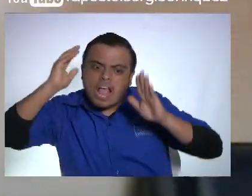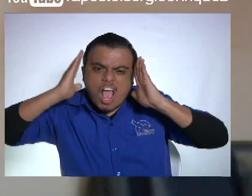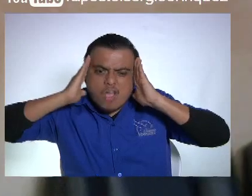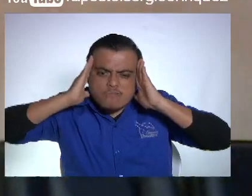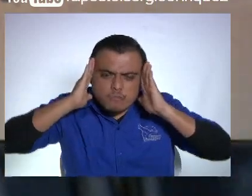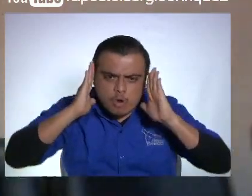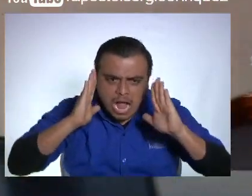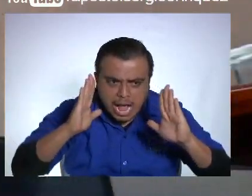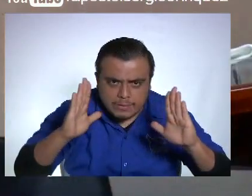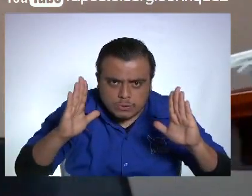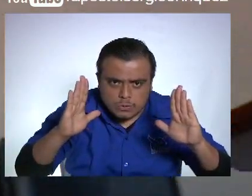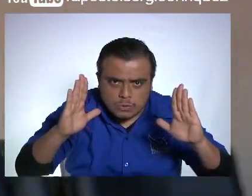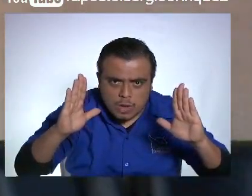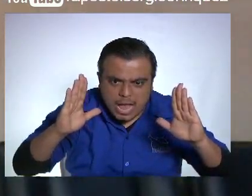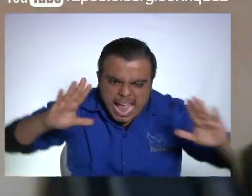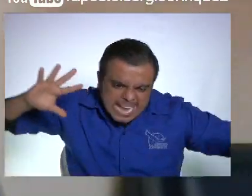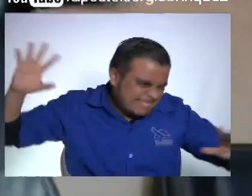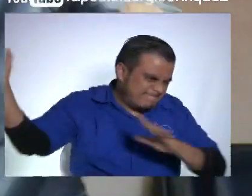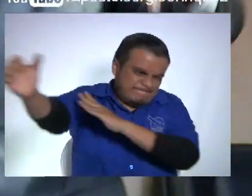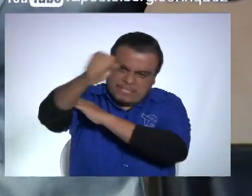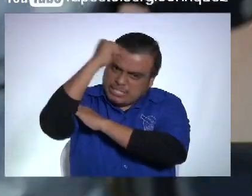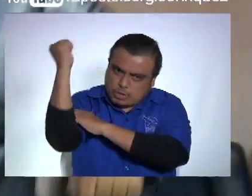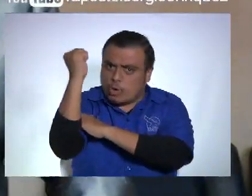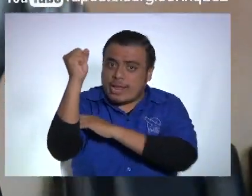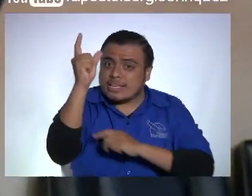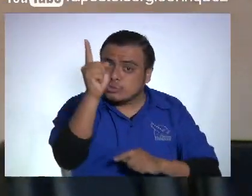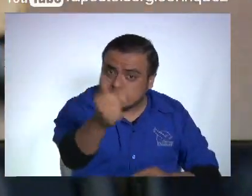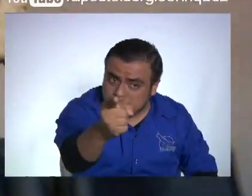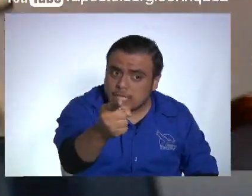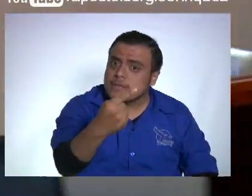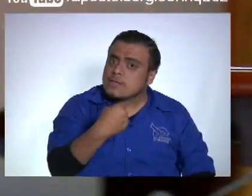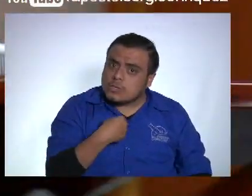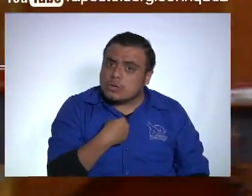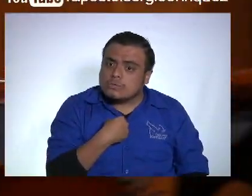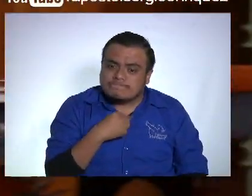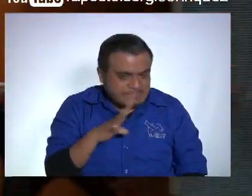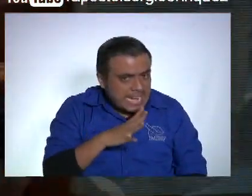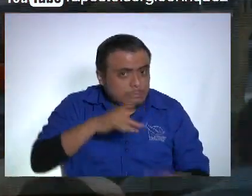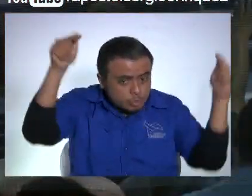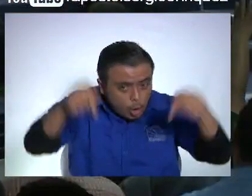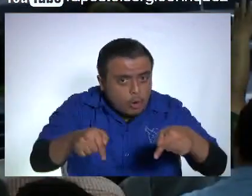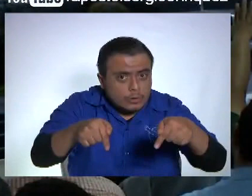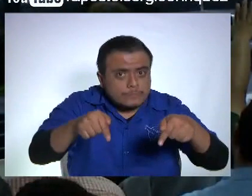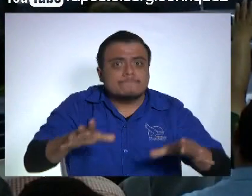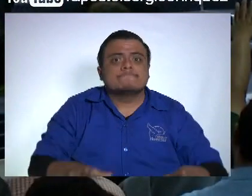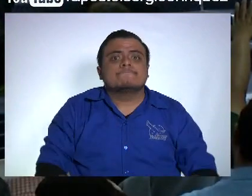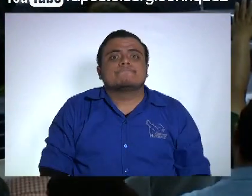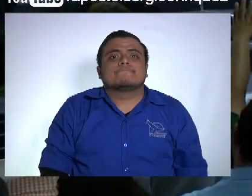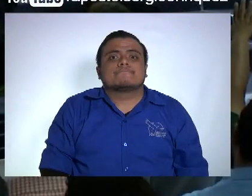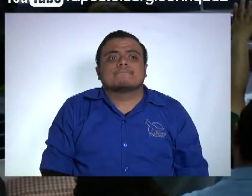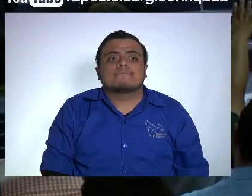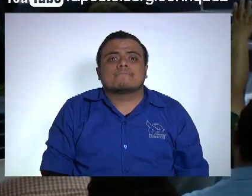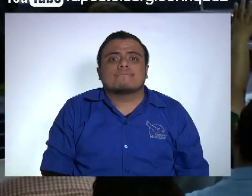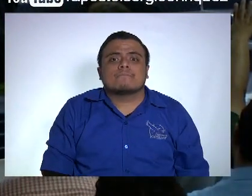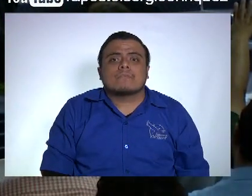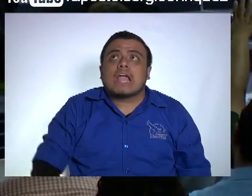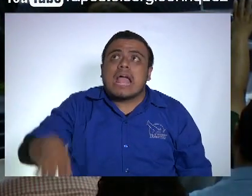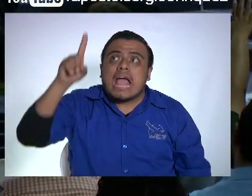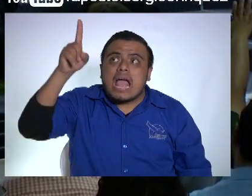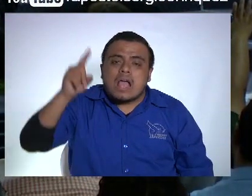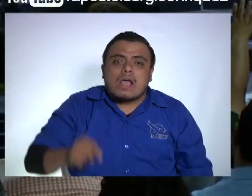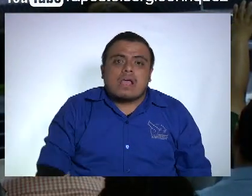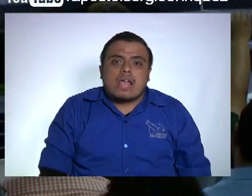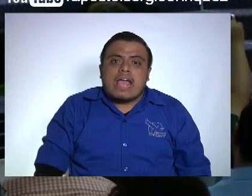Él estaba enfocado en la victoria que usted y yo íbamos a tener. Él estaba enfocado: tengo que